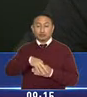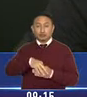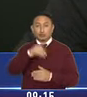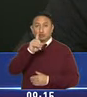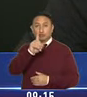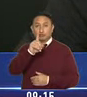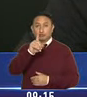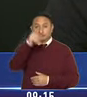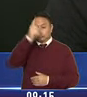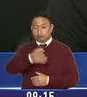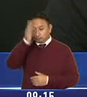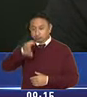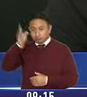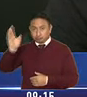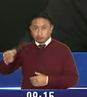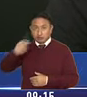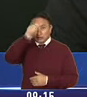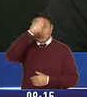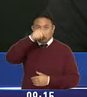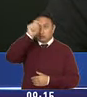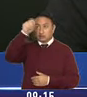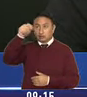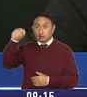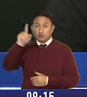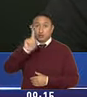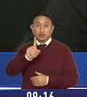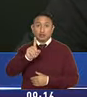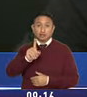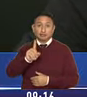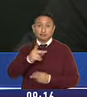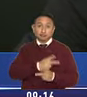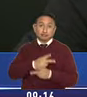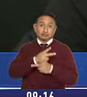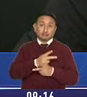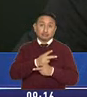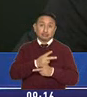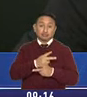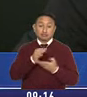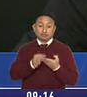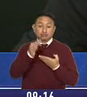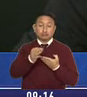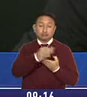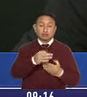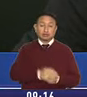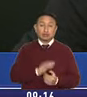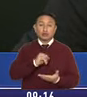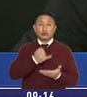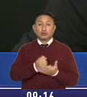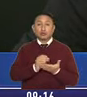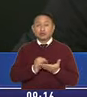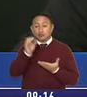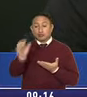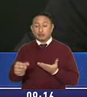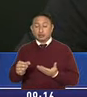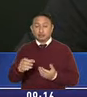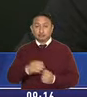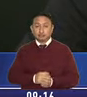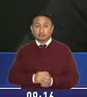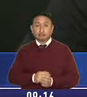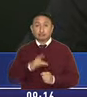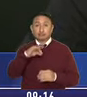concejales municipales, para, concejales urbanos, concejales rurales, juntas parroquiales. También tiene que